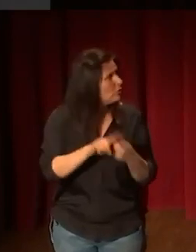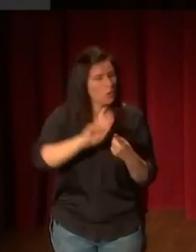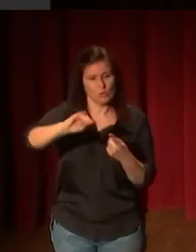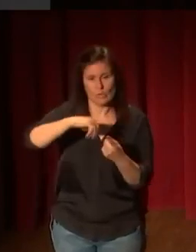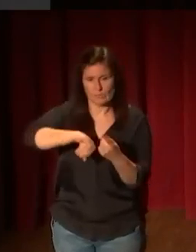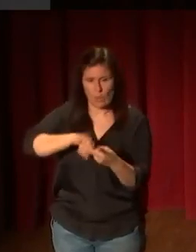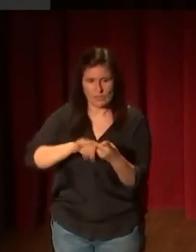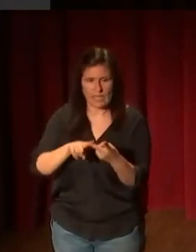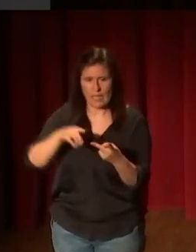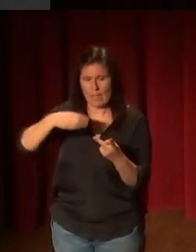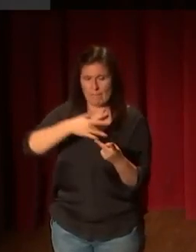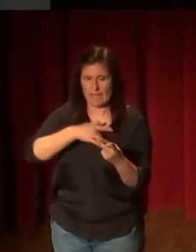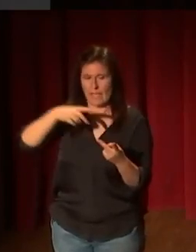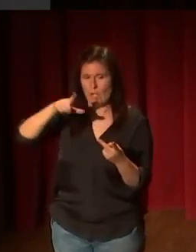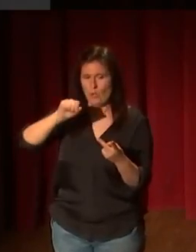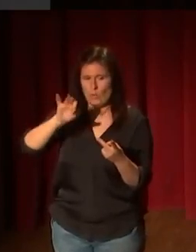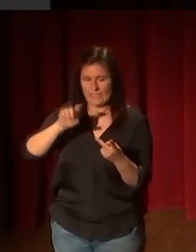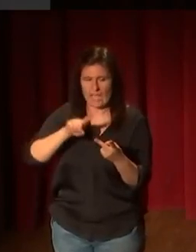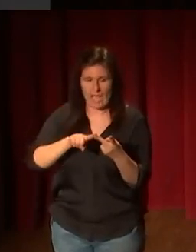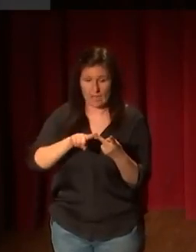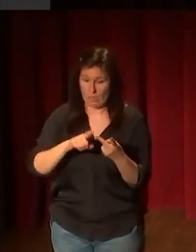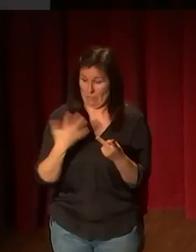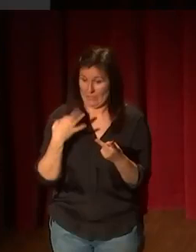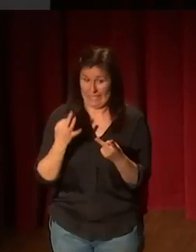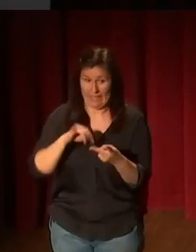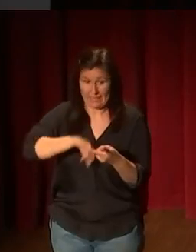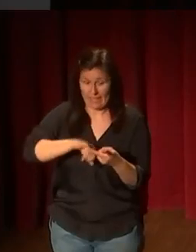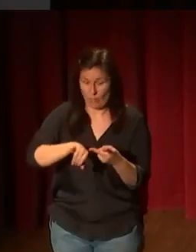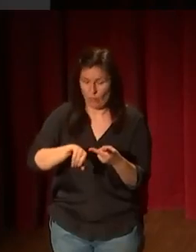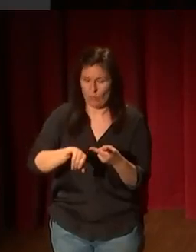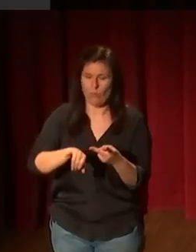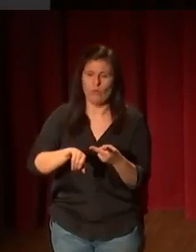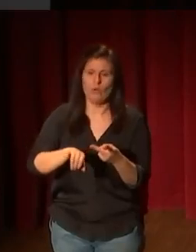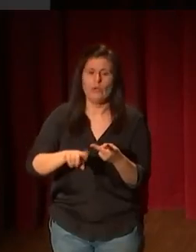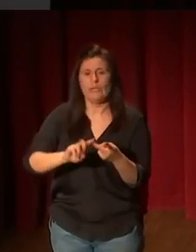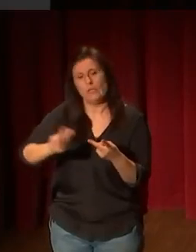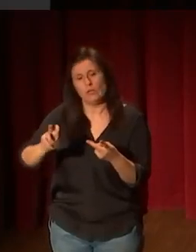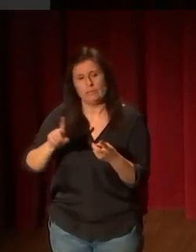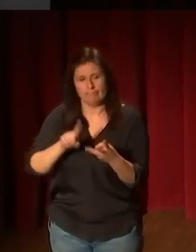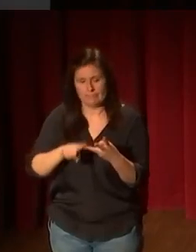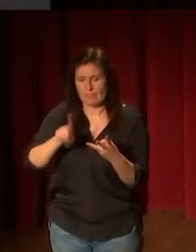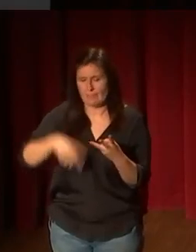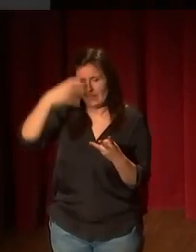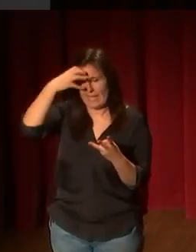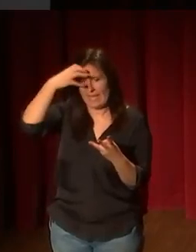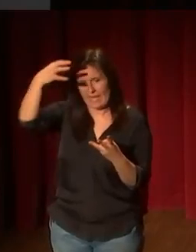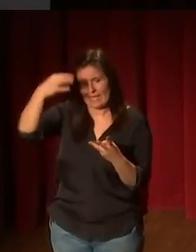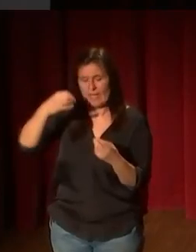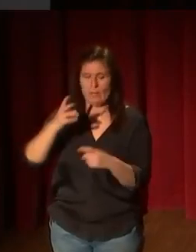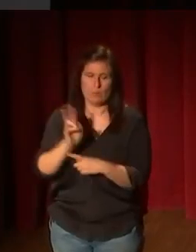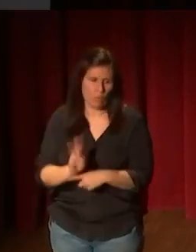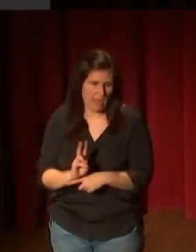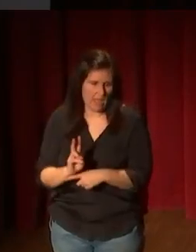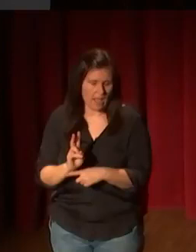esposa maría luisa gabriela dos leales con la que se acaba de casar hacía poco tiempo y otra vez la reina viuda